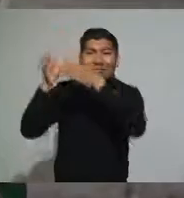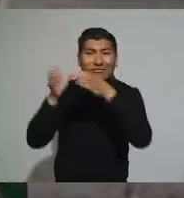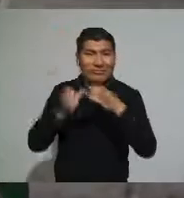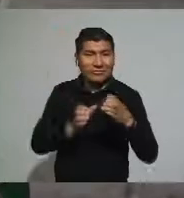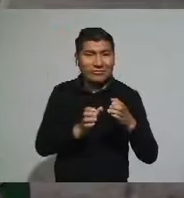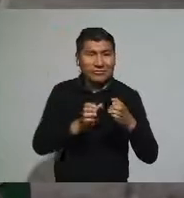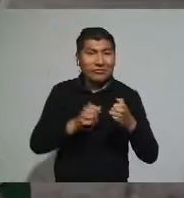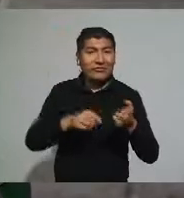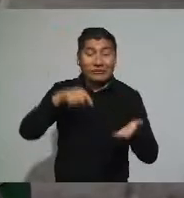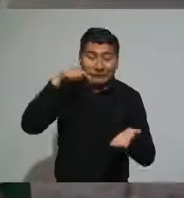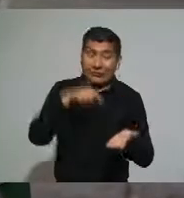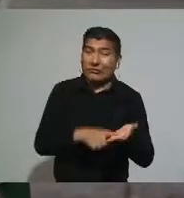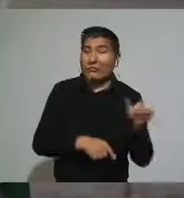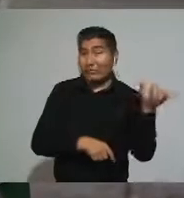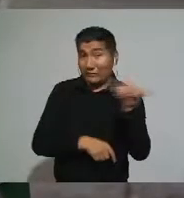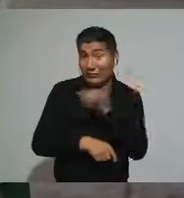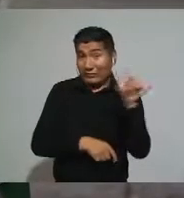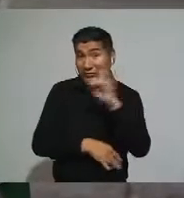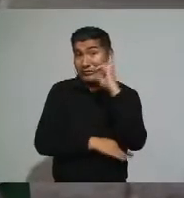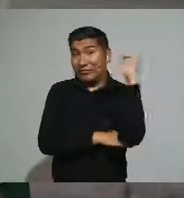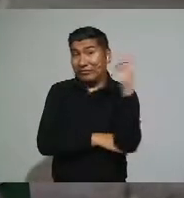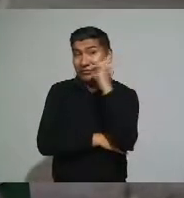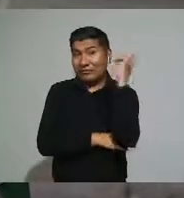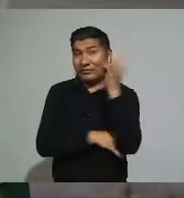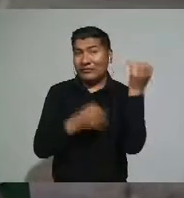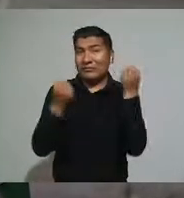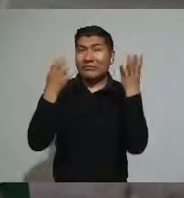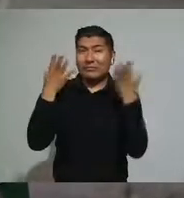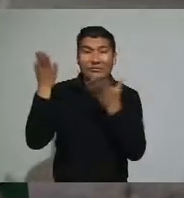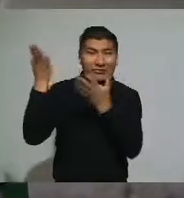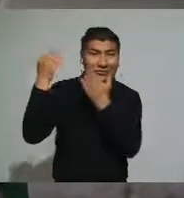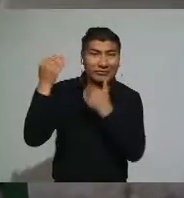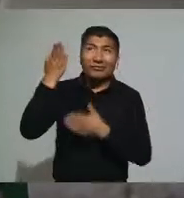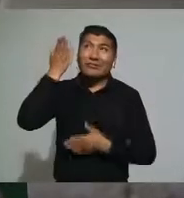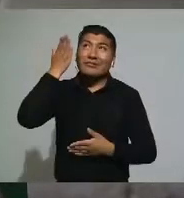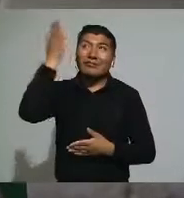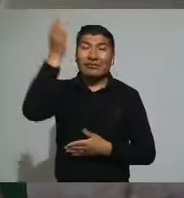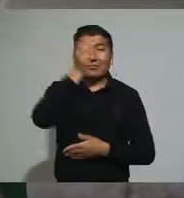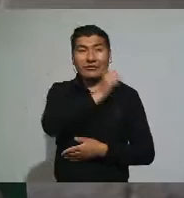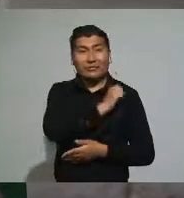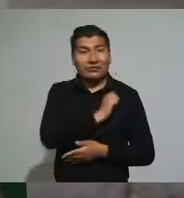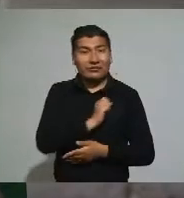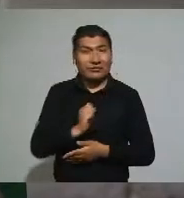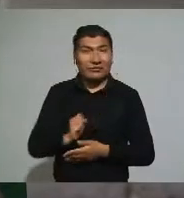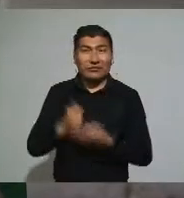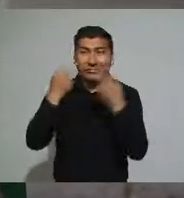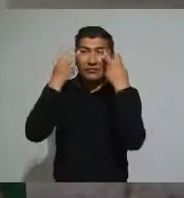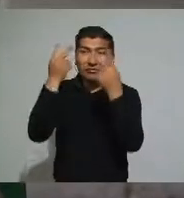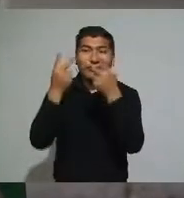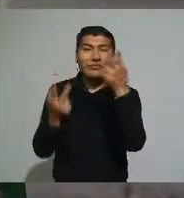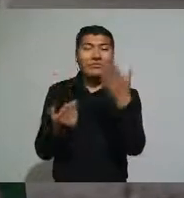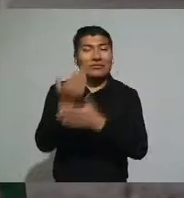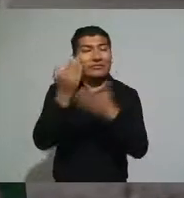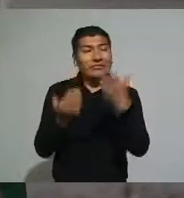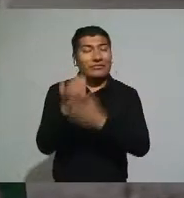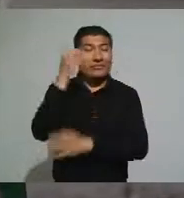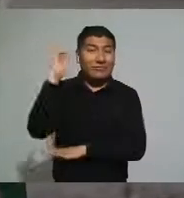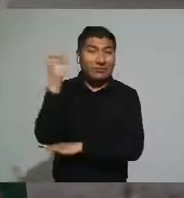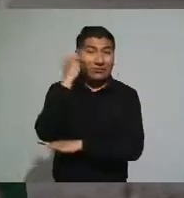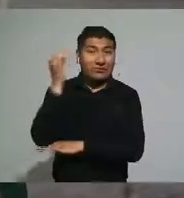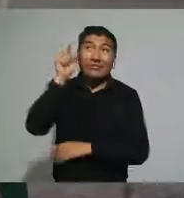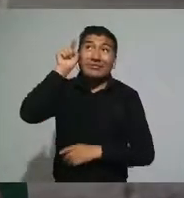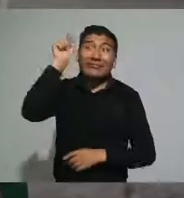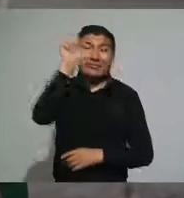también Bolivia, llena de esperanza en el Señor, verá una nueva Bolivia porque el